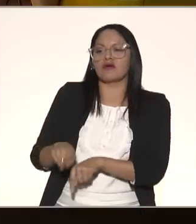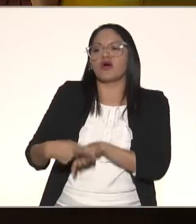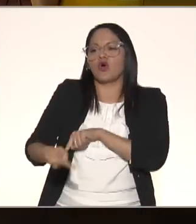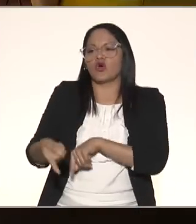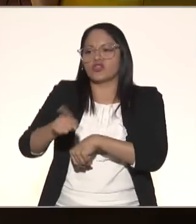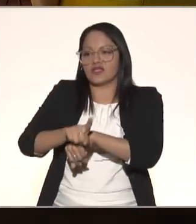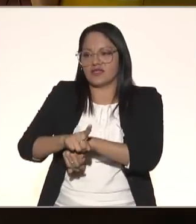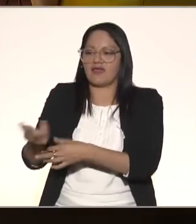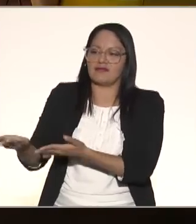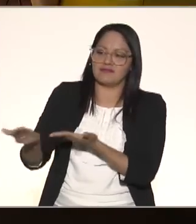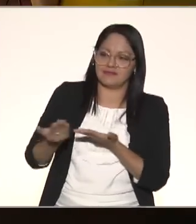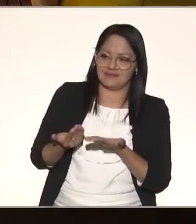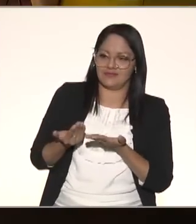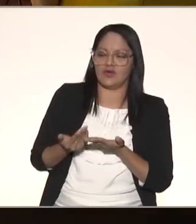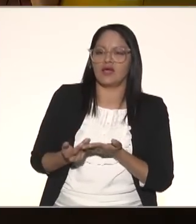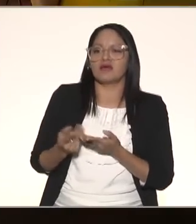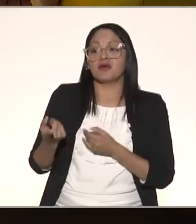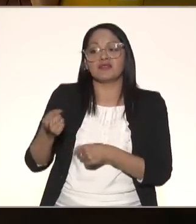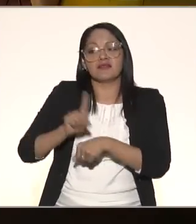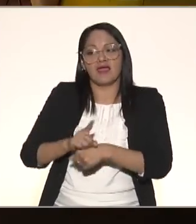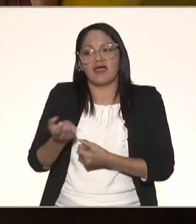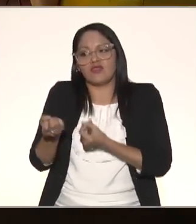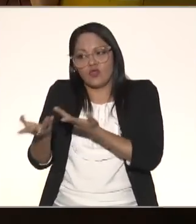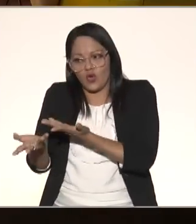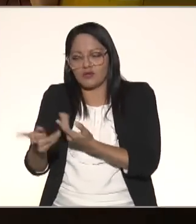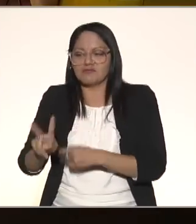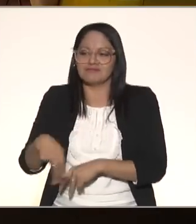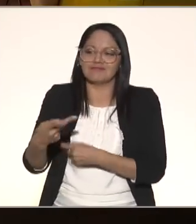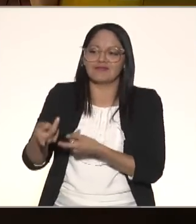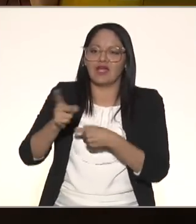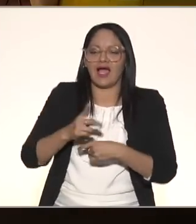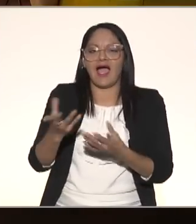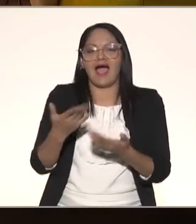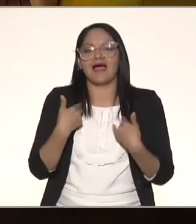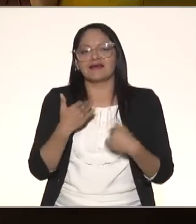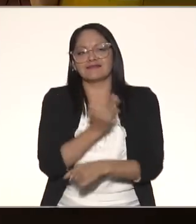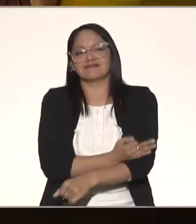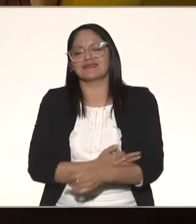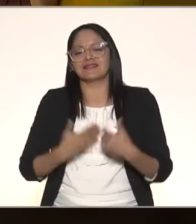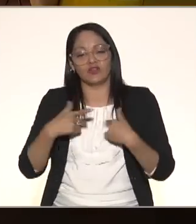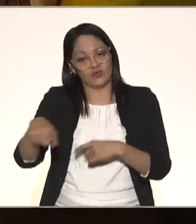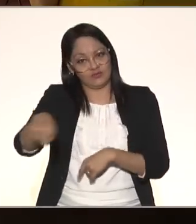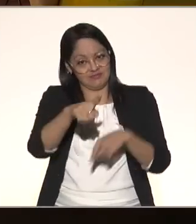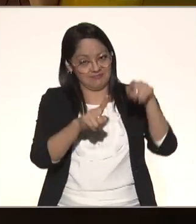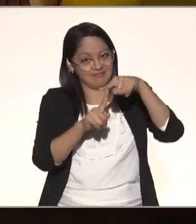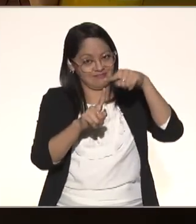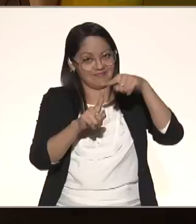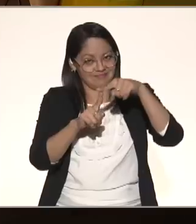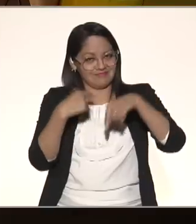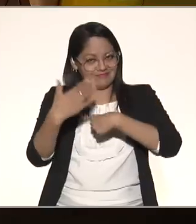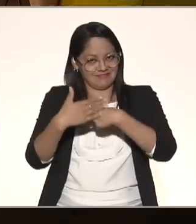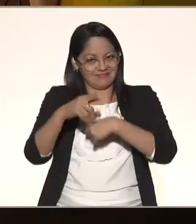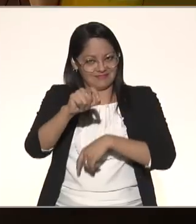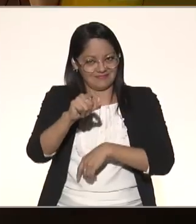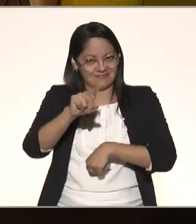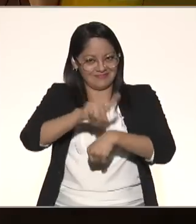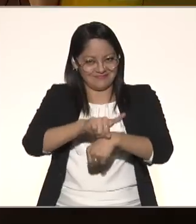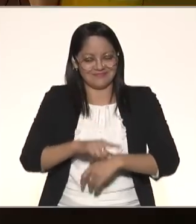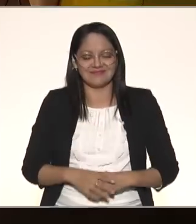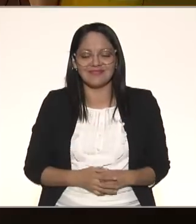recibo 21 días ya me quedo ahora así claro ya tiene tarea el público tenemos tarea para los próximos 21 días